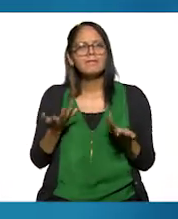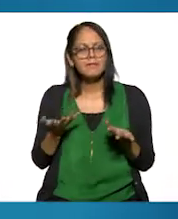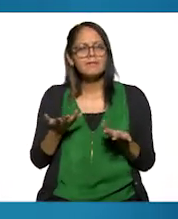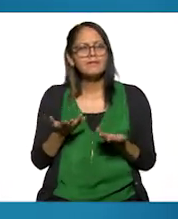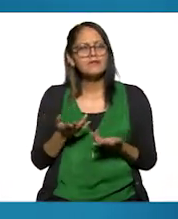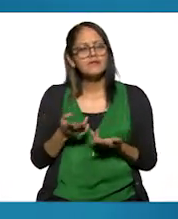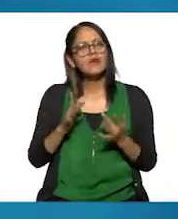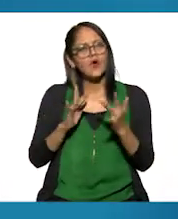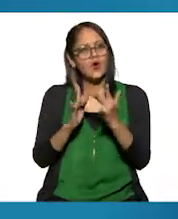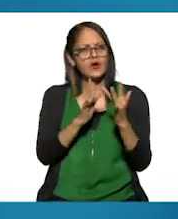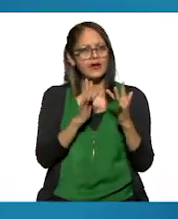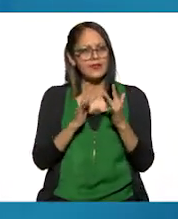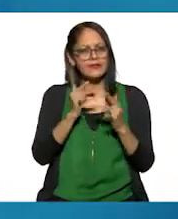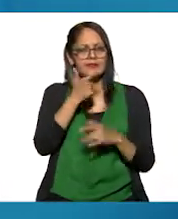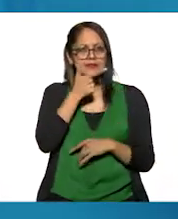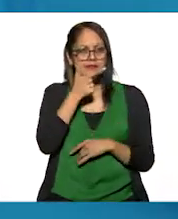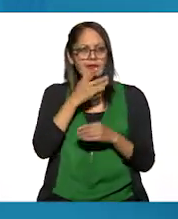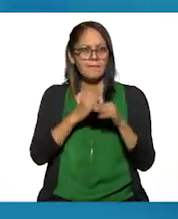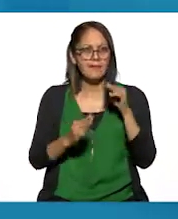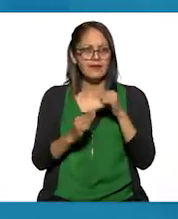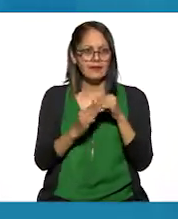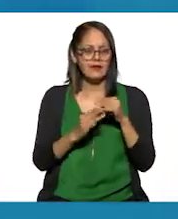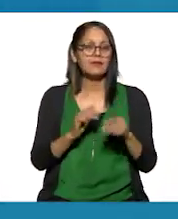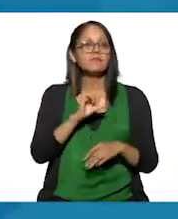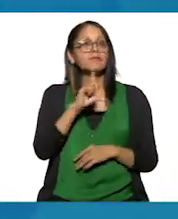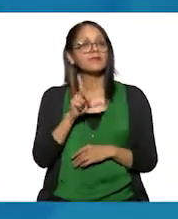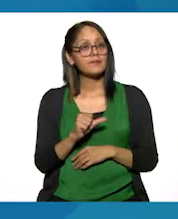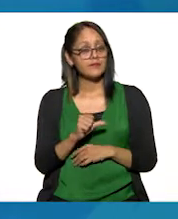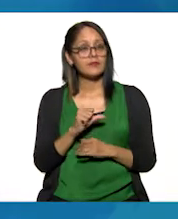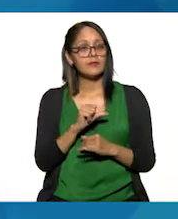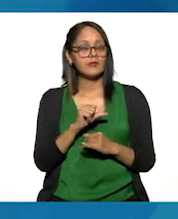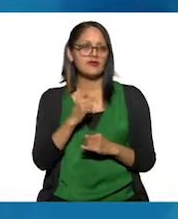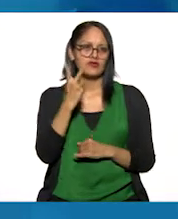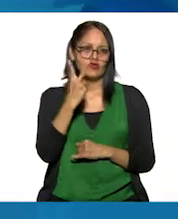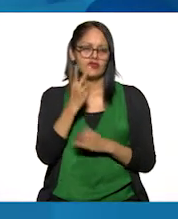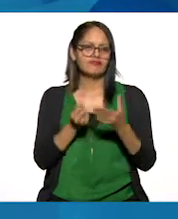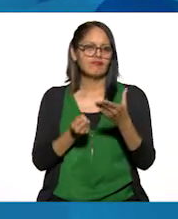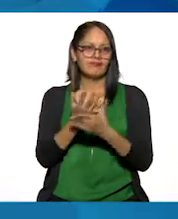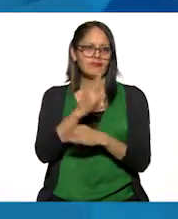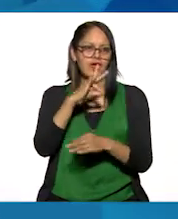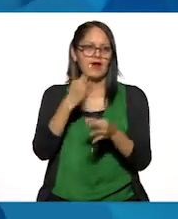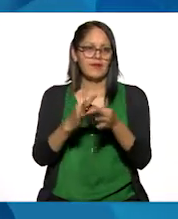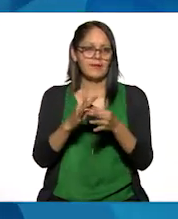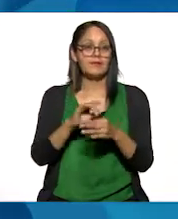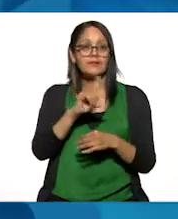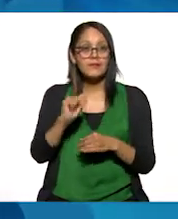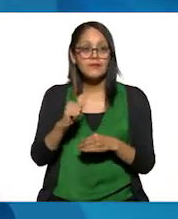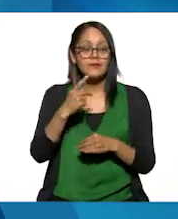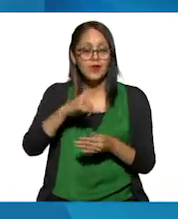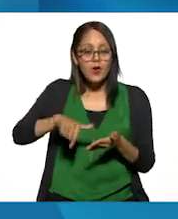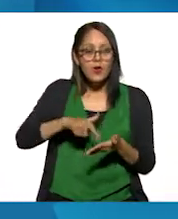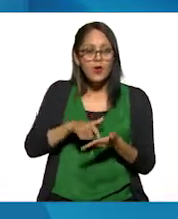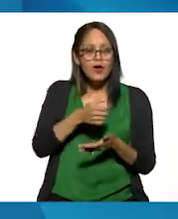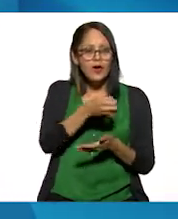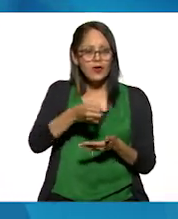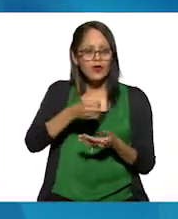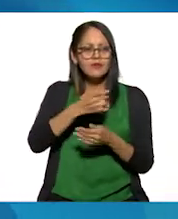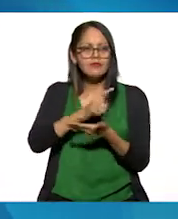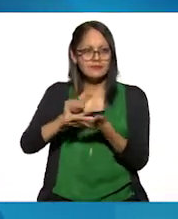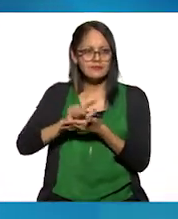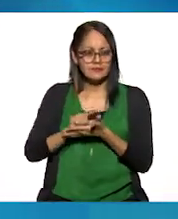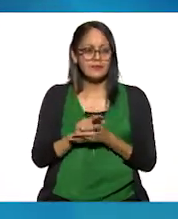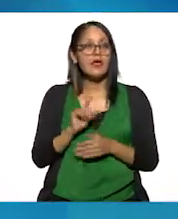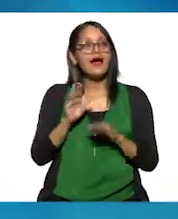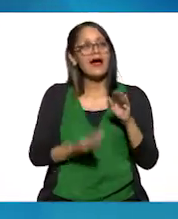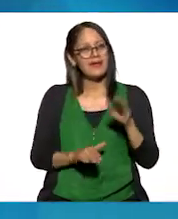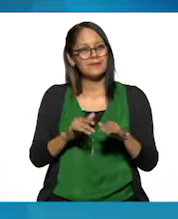la 1 conectarnos a nuestro inglés y ya a las 2 salimos, nos apuramos a recoger nuestro lugar. A veces